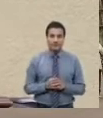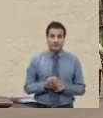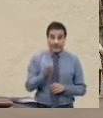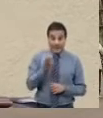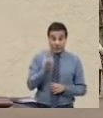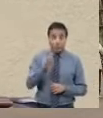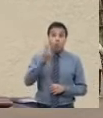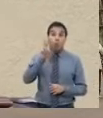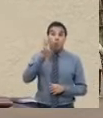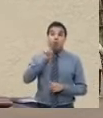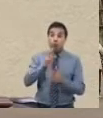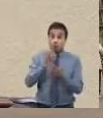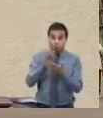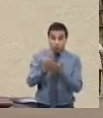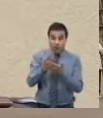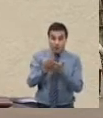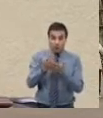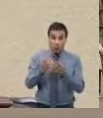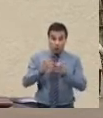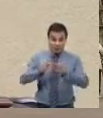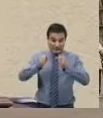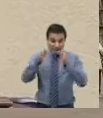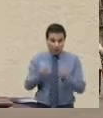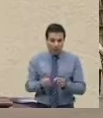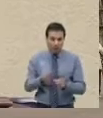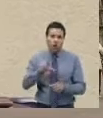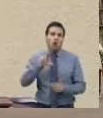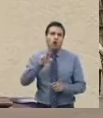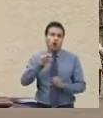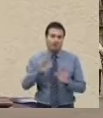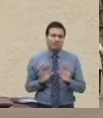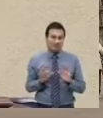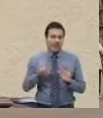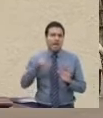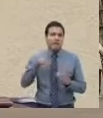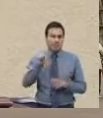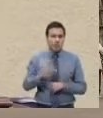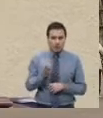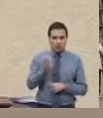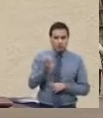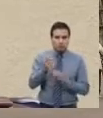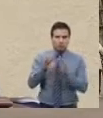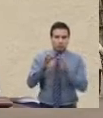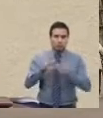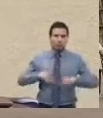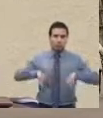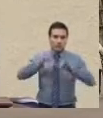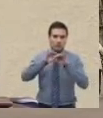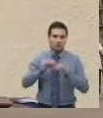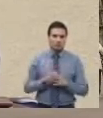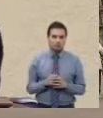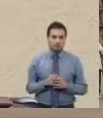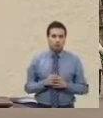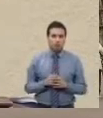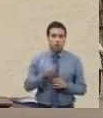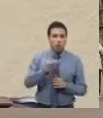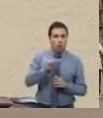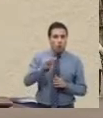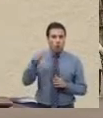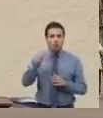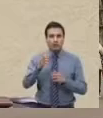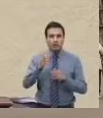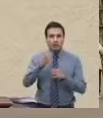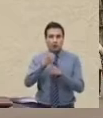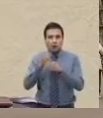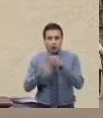que genera convicción plena en materia electoral, sí son elementos que pueden eventualmente, vinculándose a otros, generar convicción